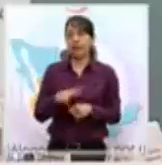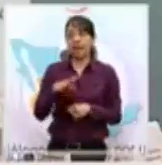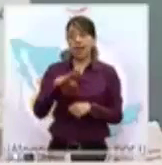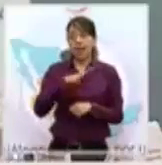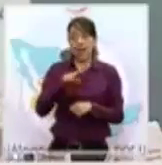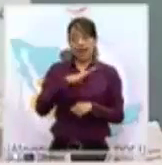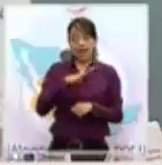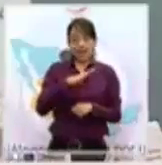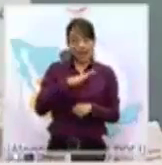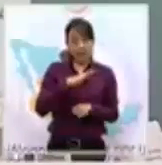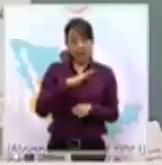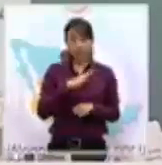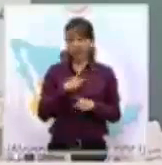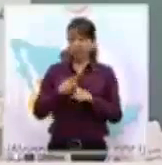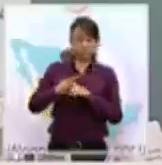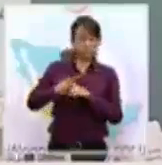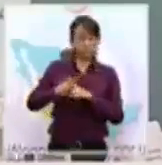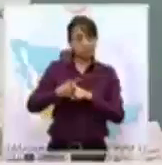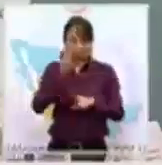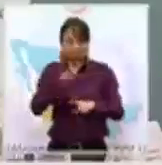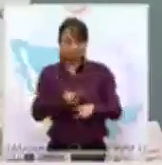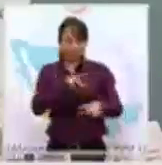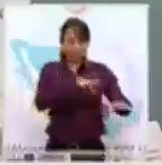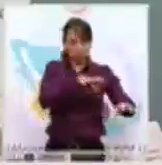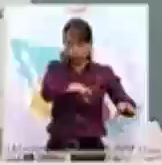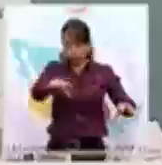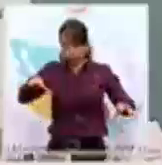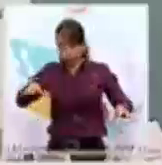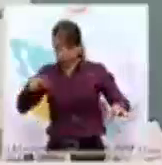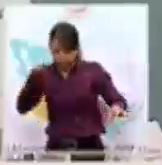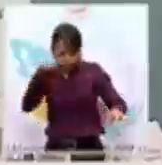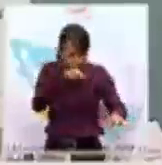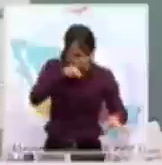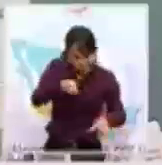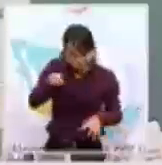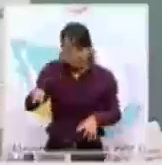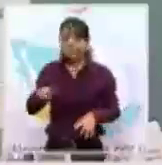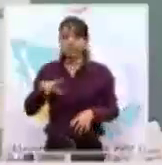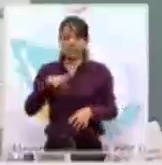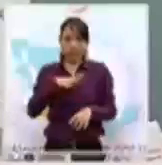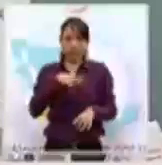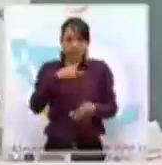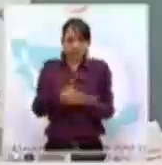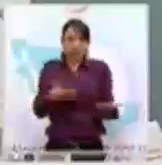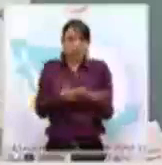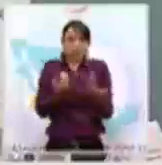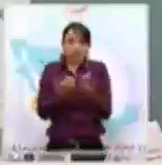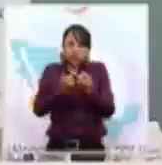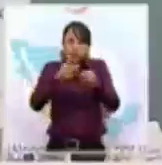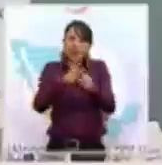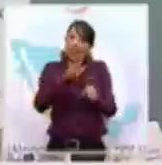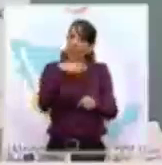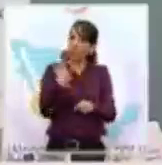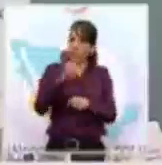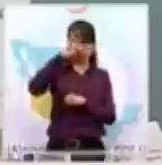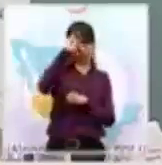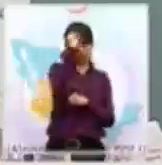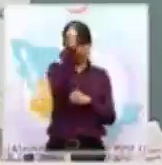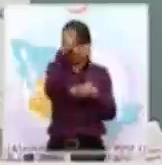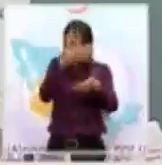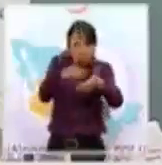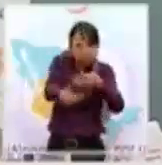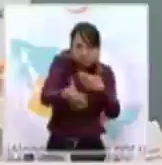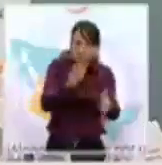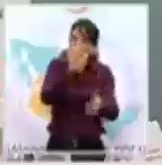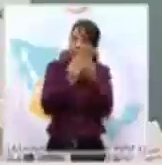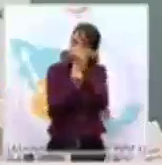este momento están presentes. Por una parte, hay una sociedad tecnológica, en donde hay nuevos lenguajes desde el punto de vista tecnológico que tienen